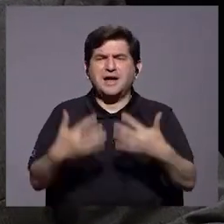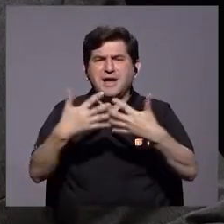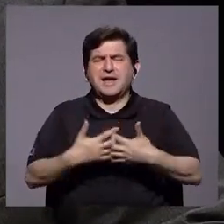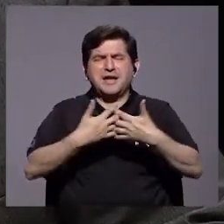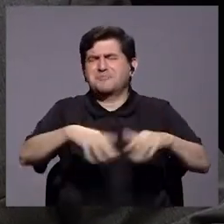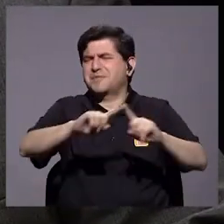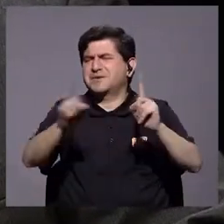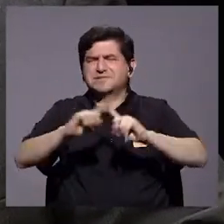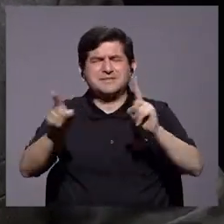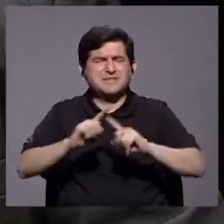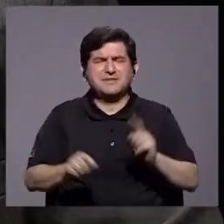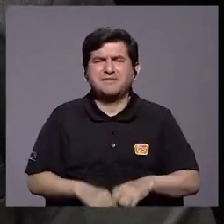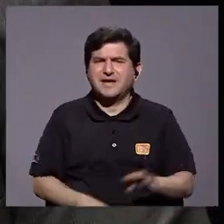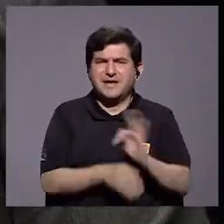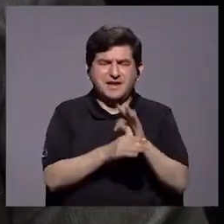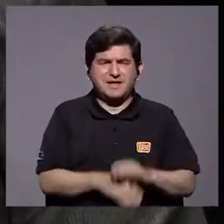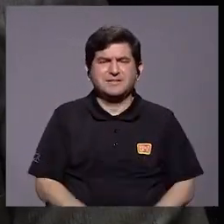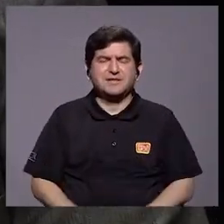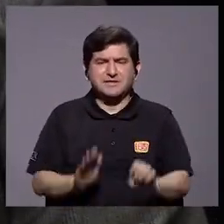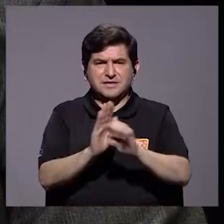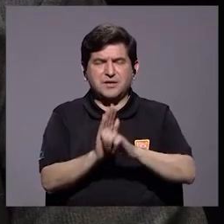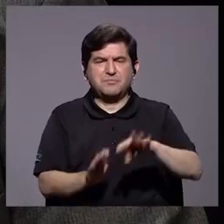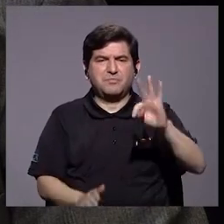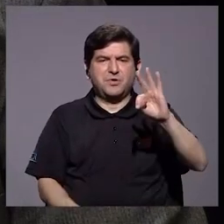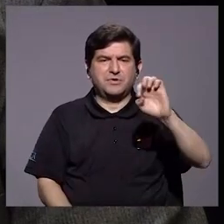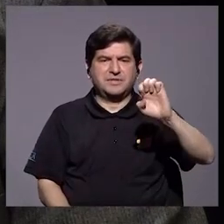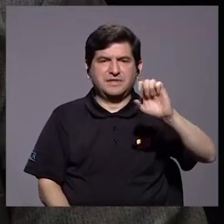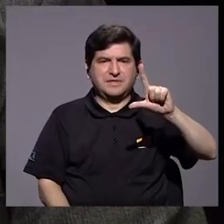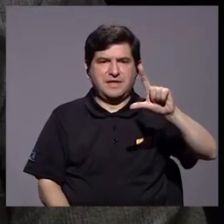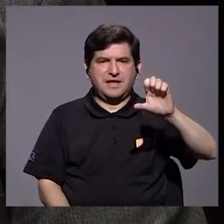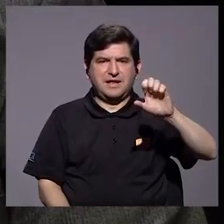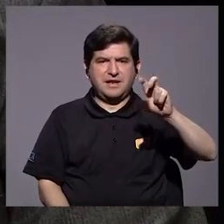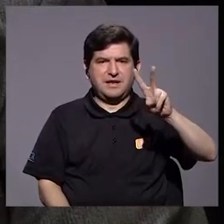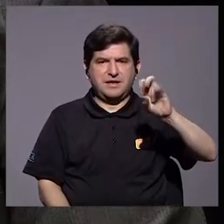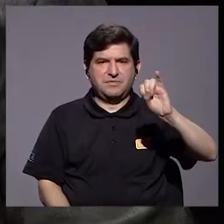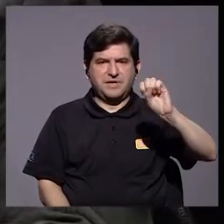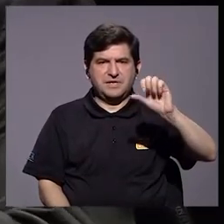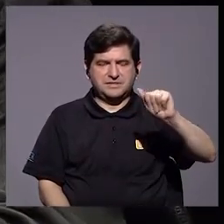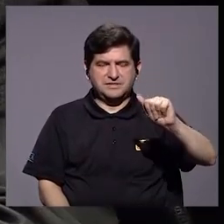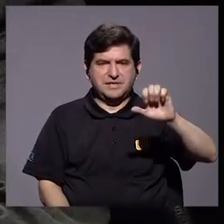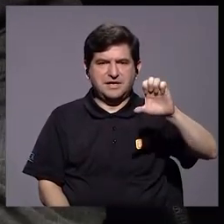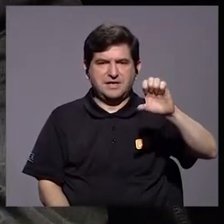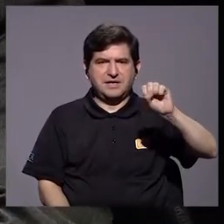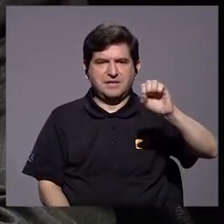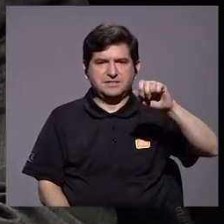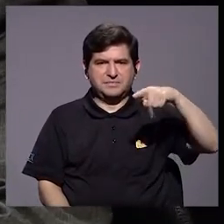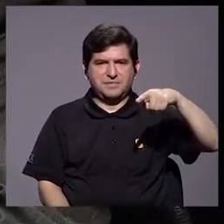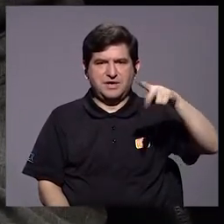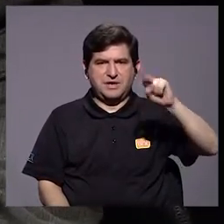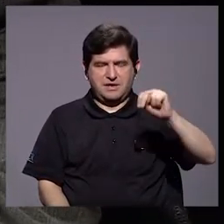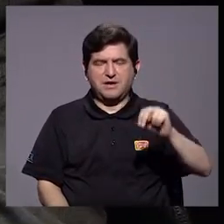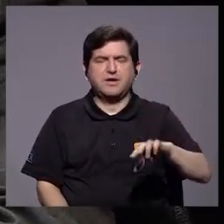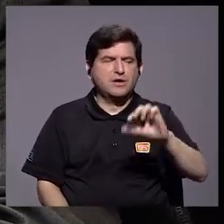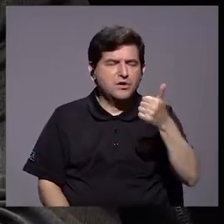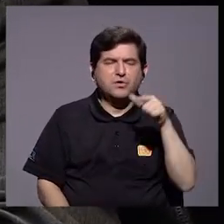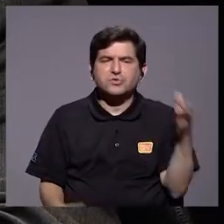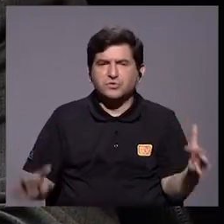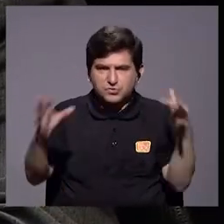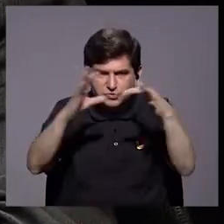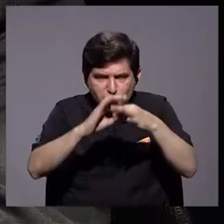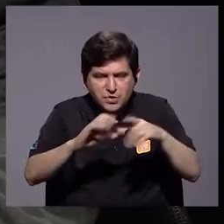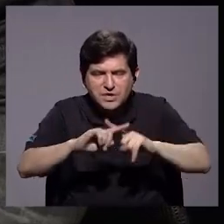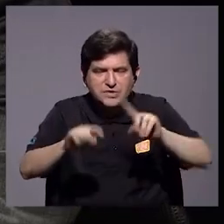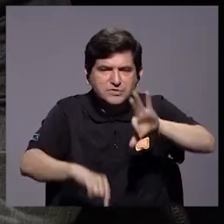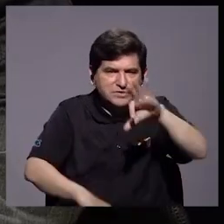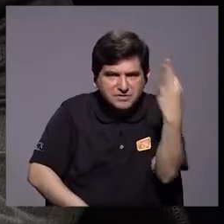todos prácticamente todos los grandes que empresas televisivas del continente han estado ligadas de una u otra forma